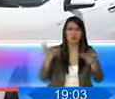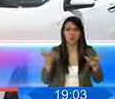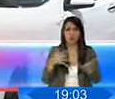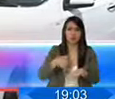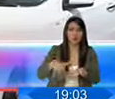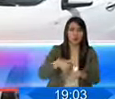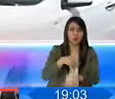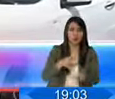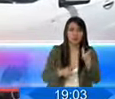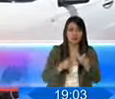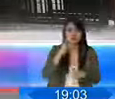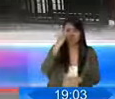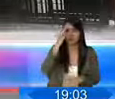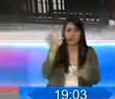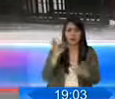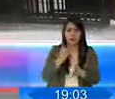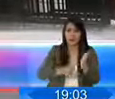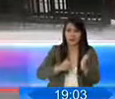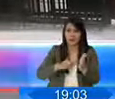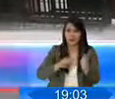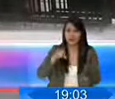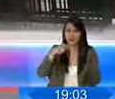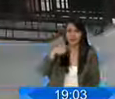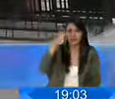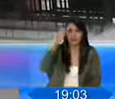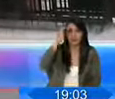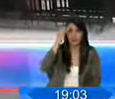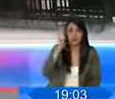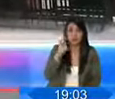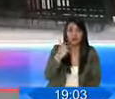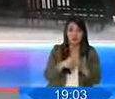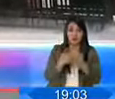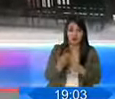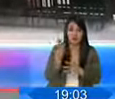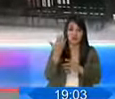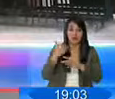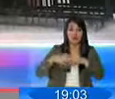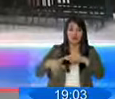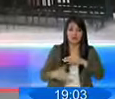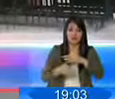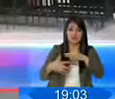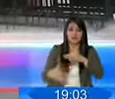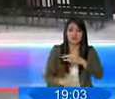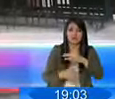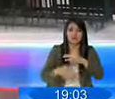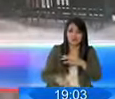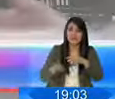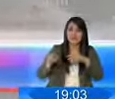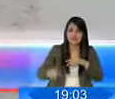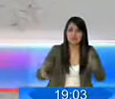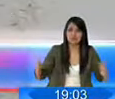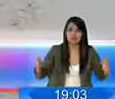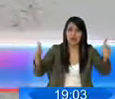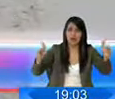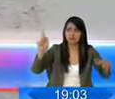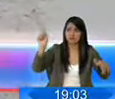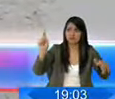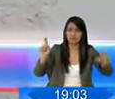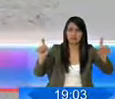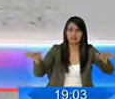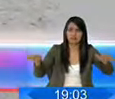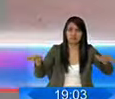inquietudes entre los moradores. Sí me preocupa un poco porque cuando hicieron las excavaciones aquí, hay bastantes paredes que se nos